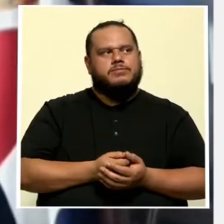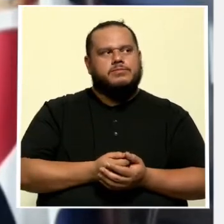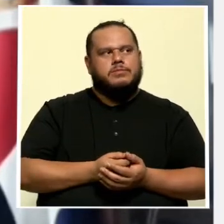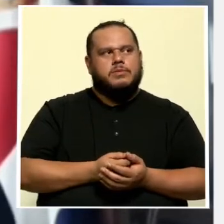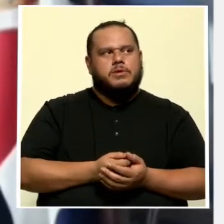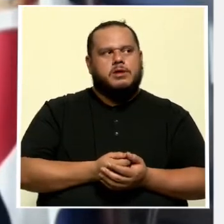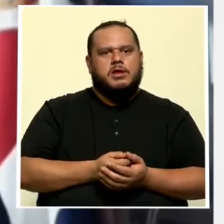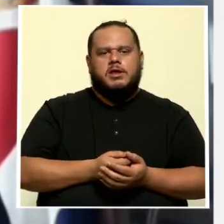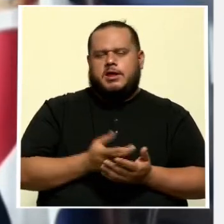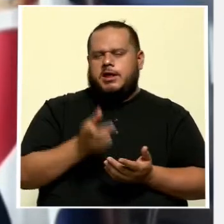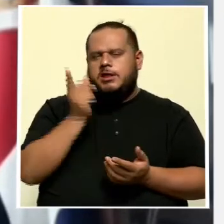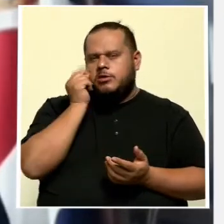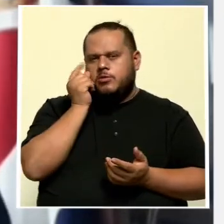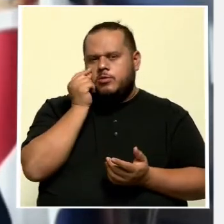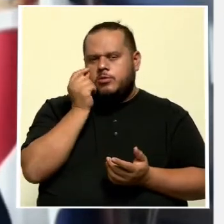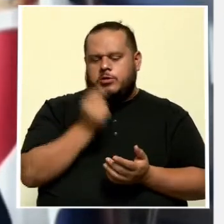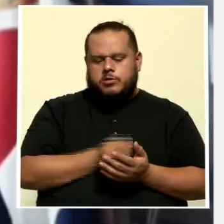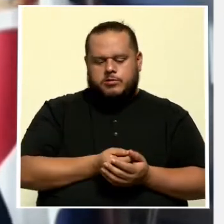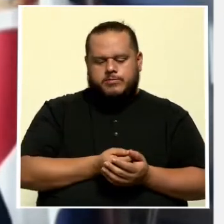Es como curioso, ¿verdad?